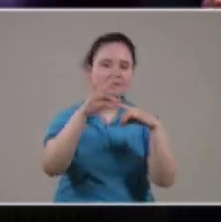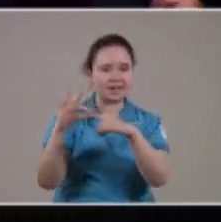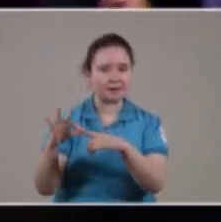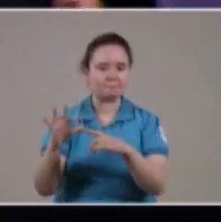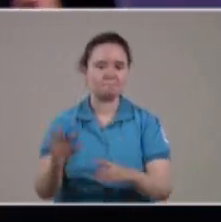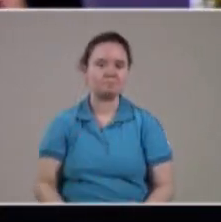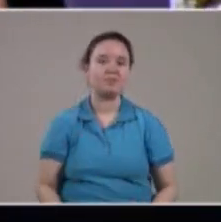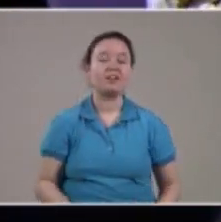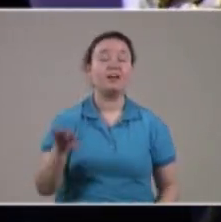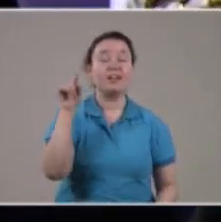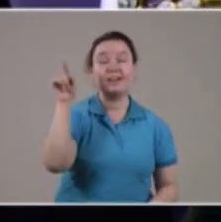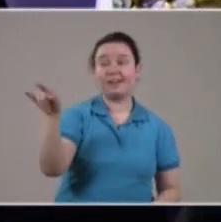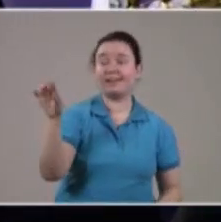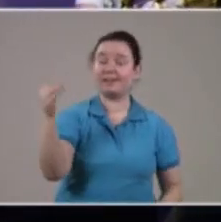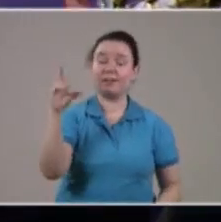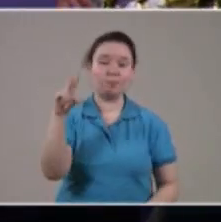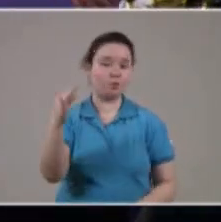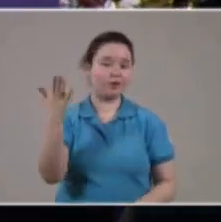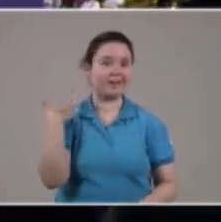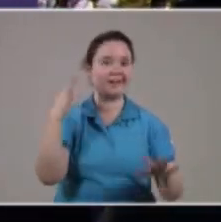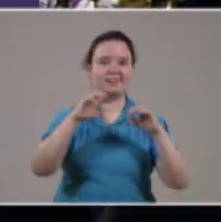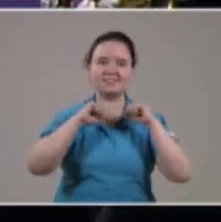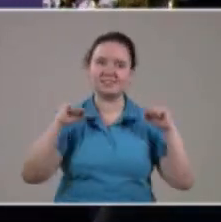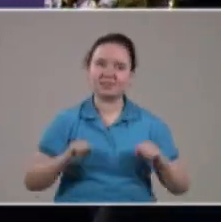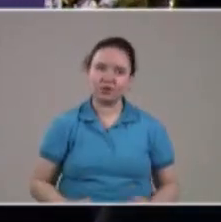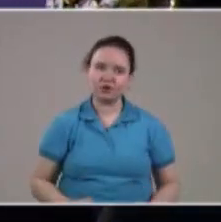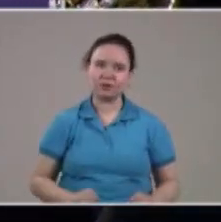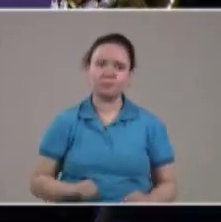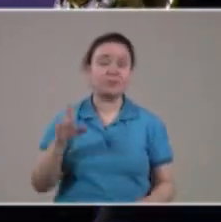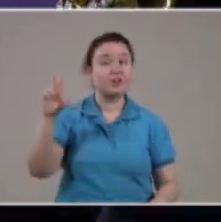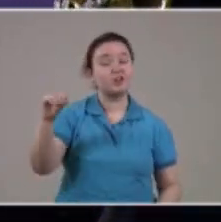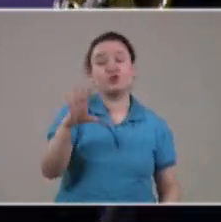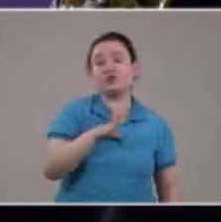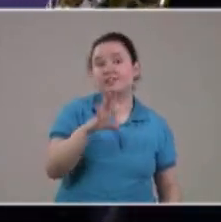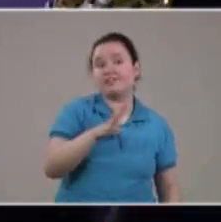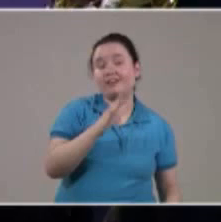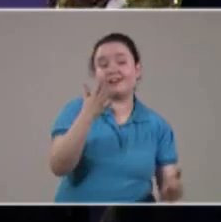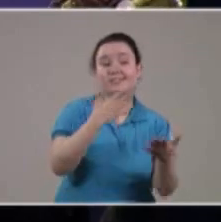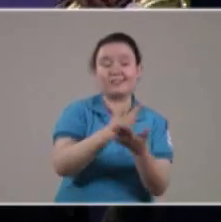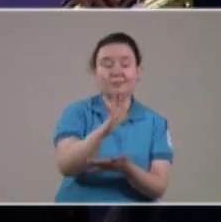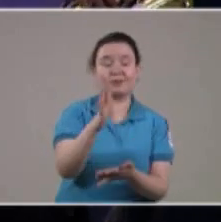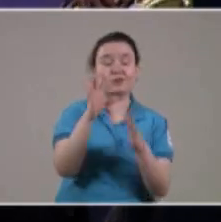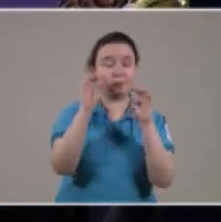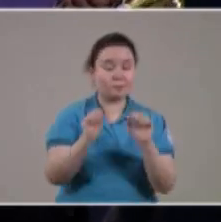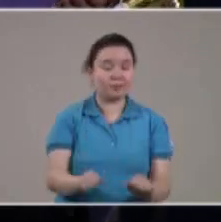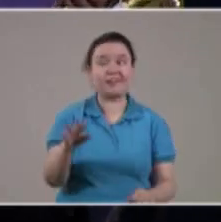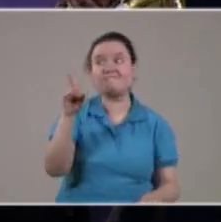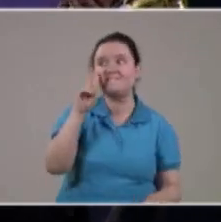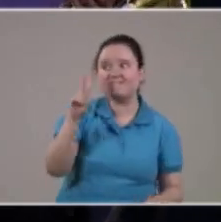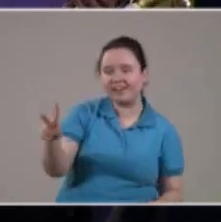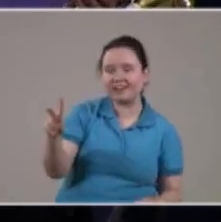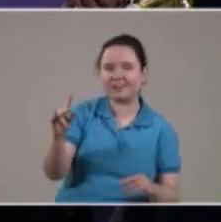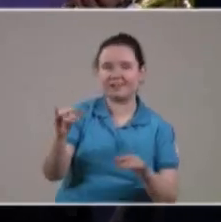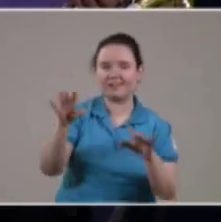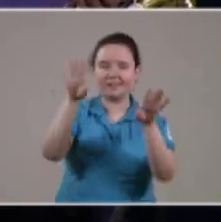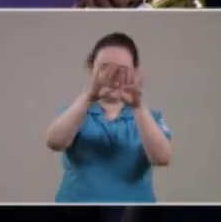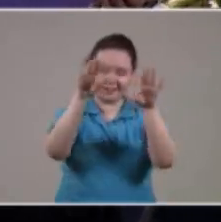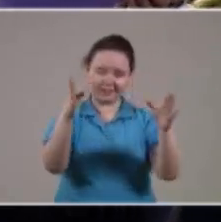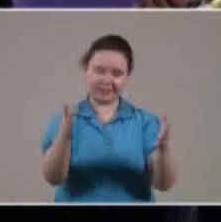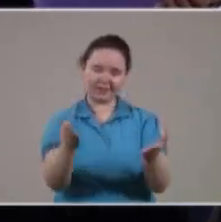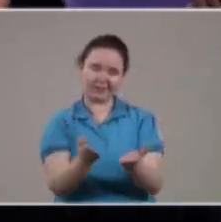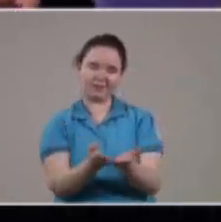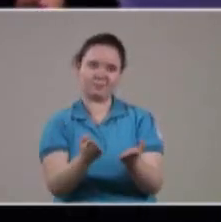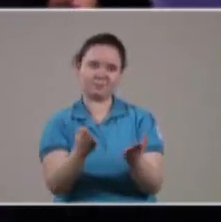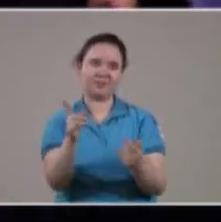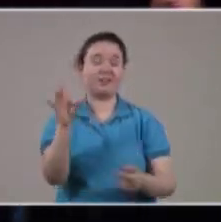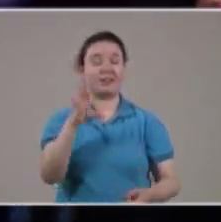Y él, que no era levita y que no tenía derecho ni siquiera a mirar el arca, porque los únicos que lo